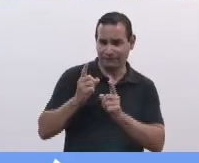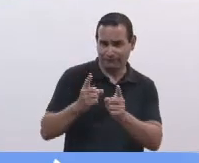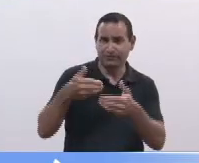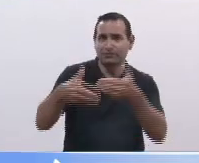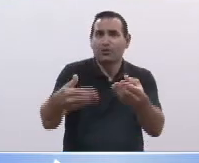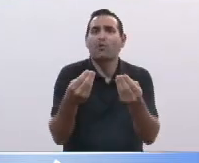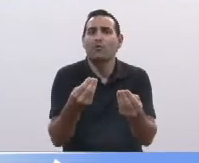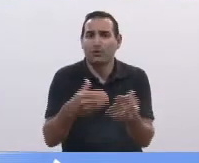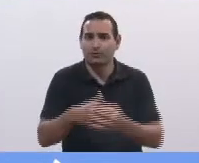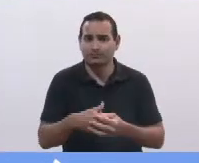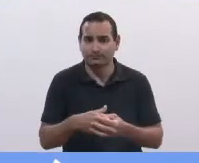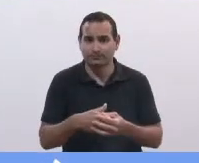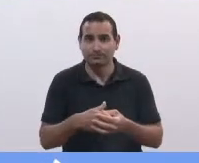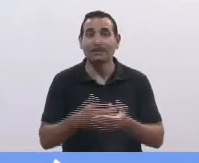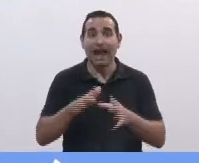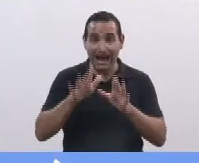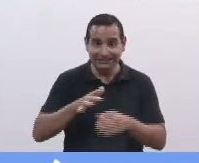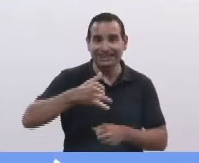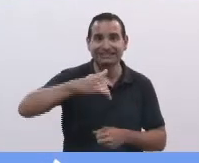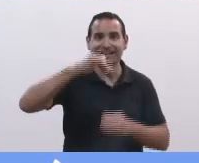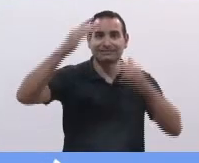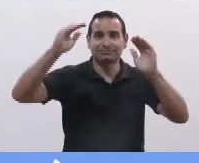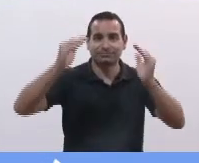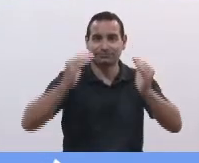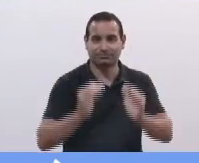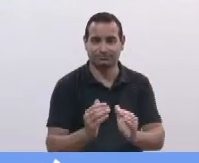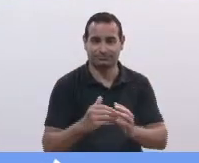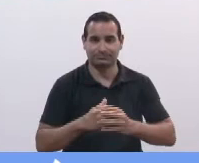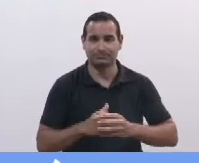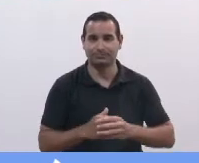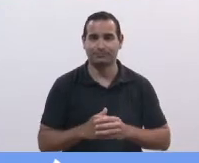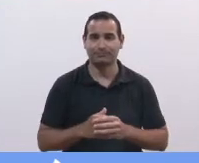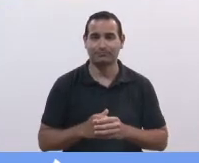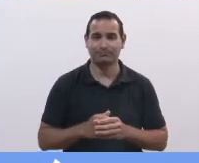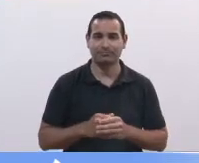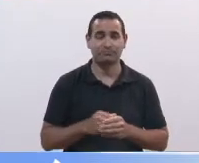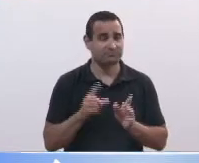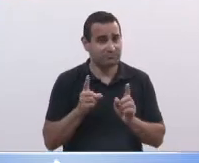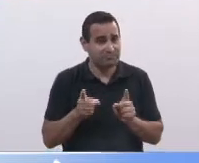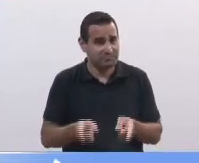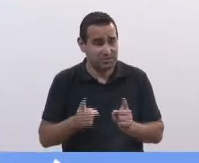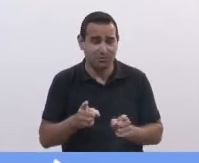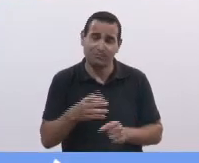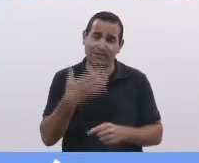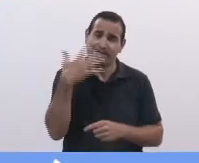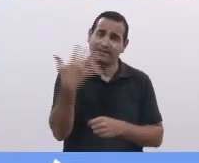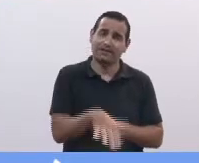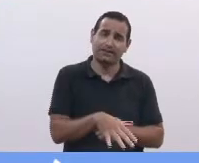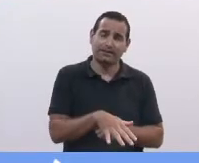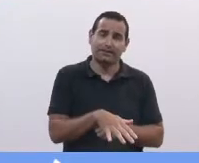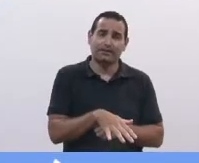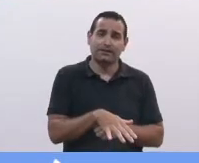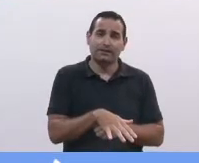Presidenta. De esa manera vamos a bajar la tasa de interés. Pero también